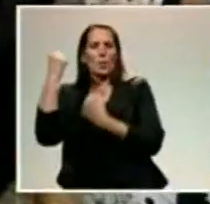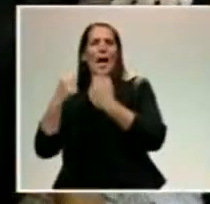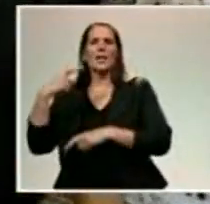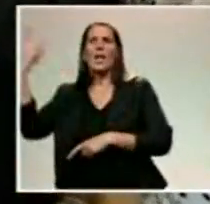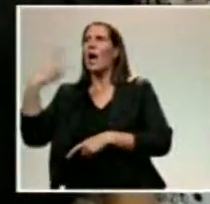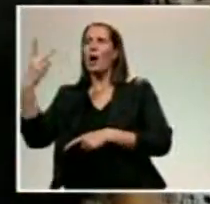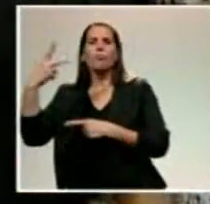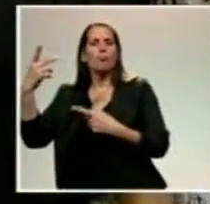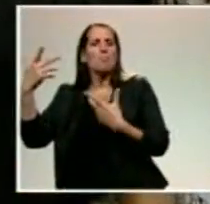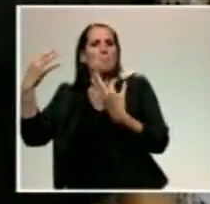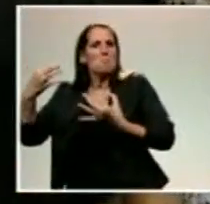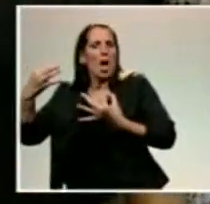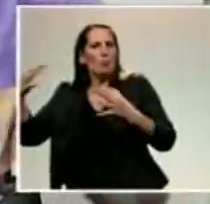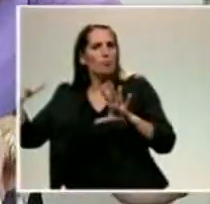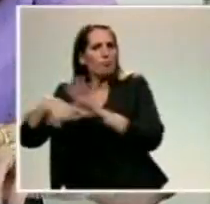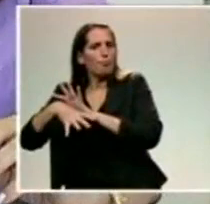como son